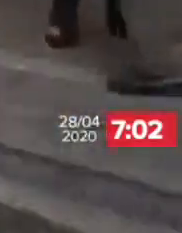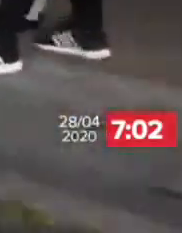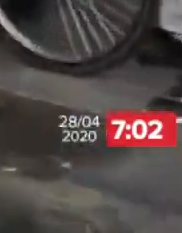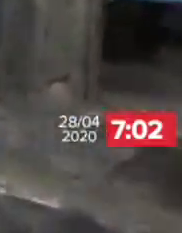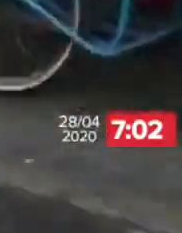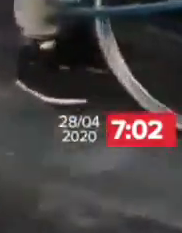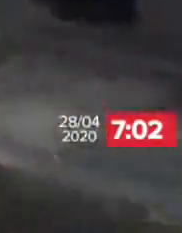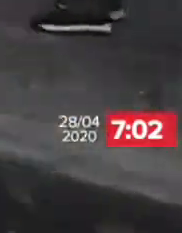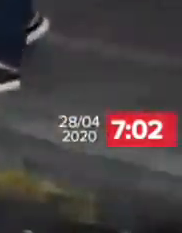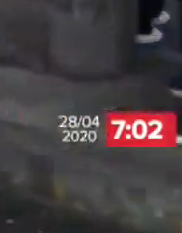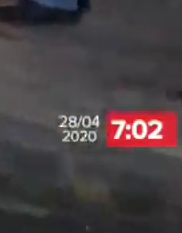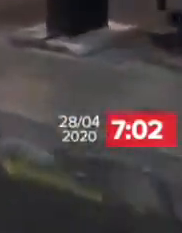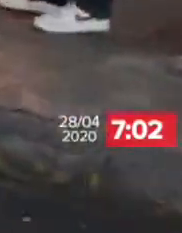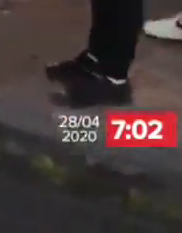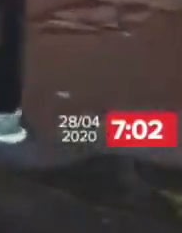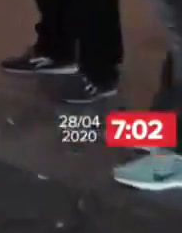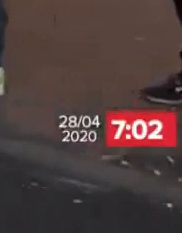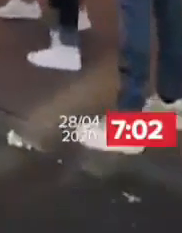7,000 millones de pesos a este efecto.